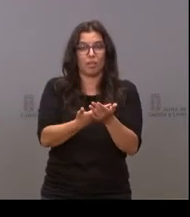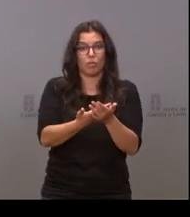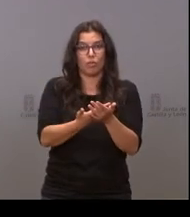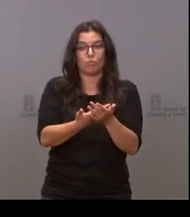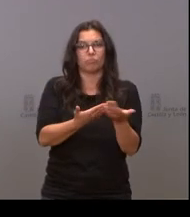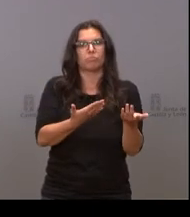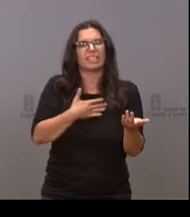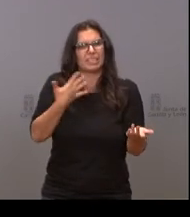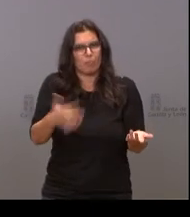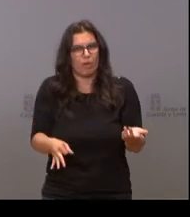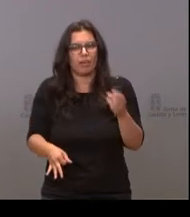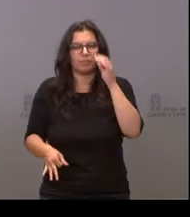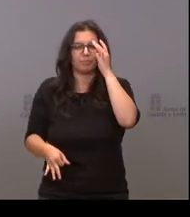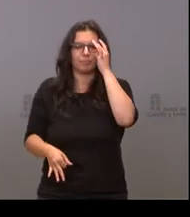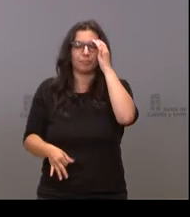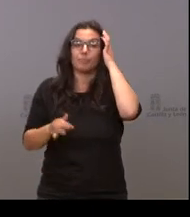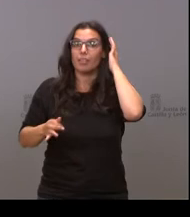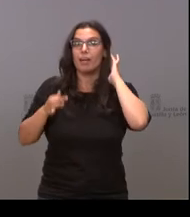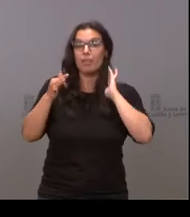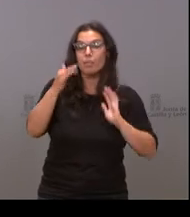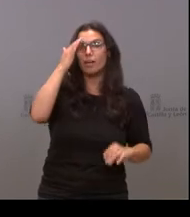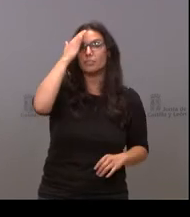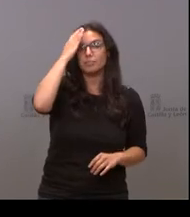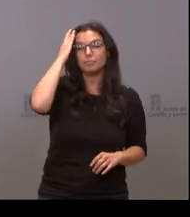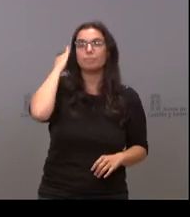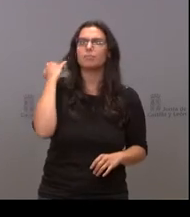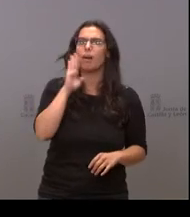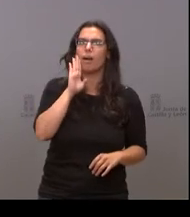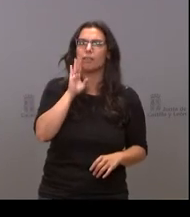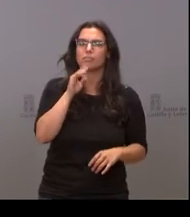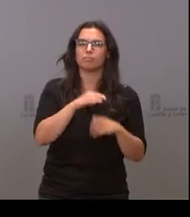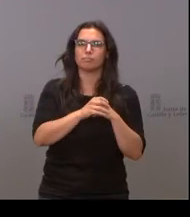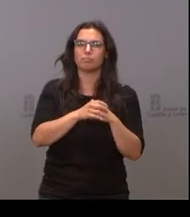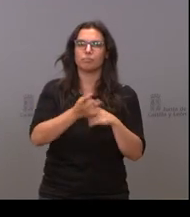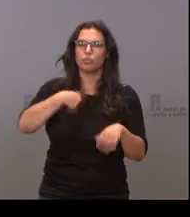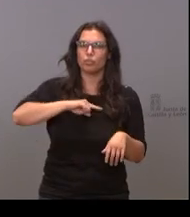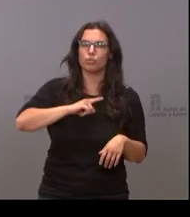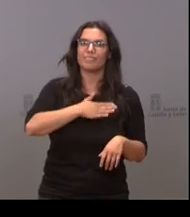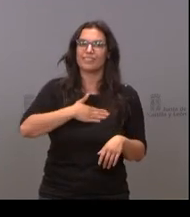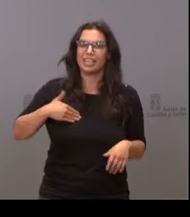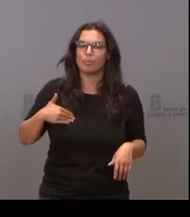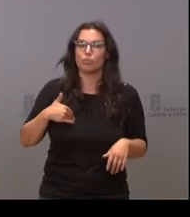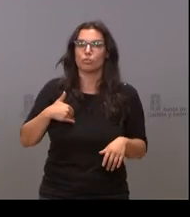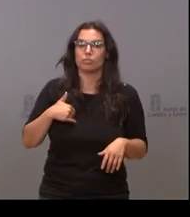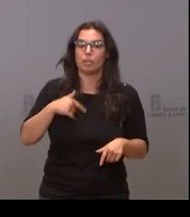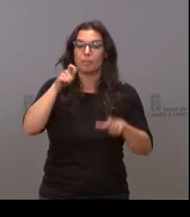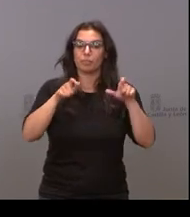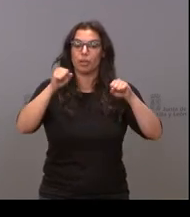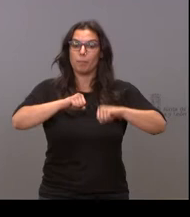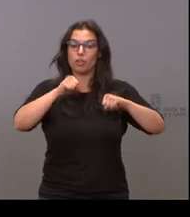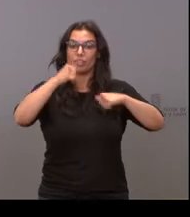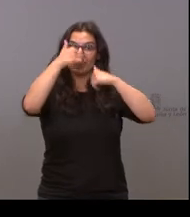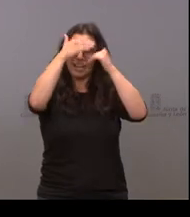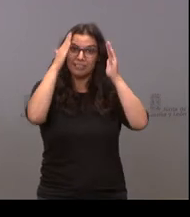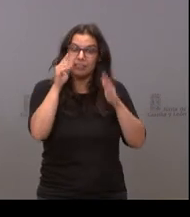posible y además como decía antes queremos que la atención a las personas mayores